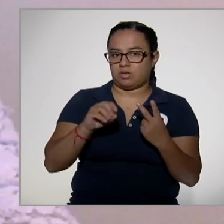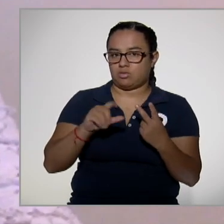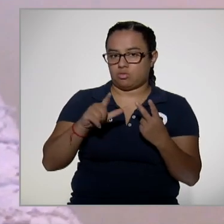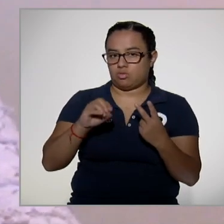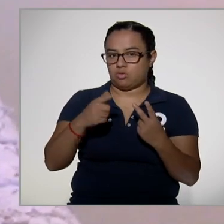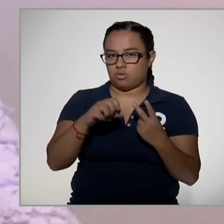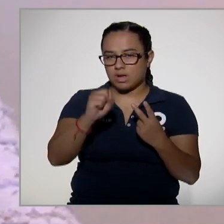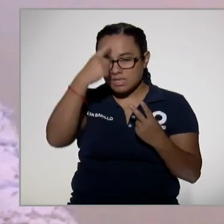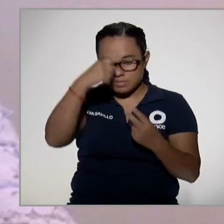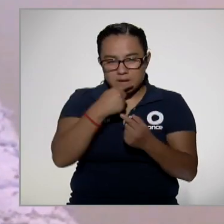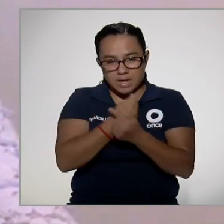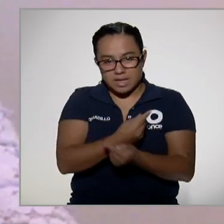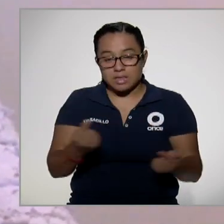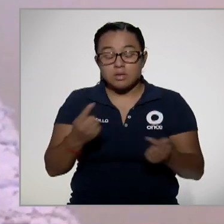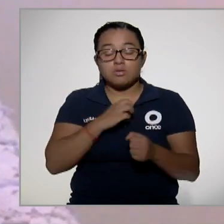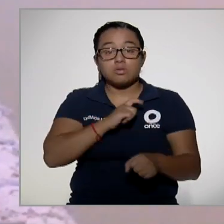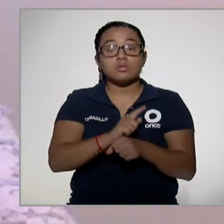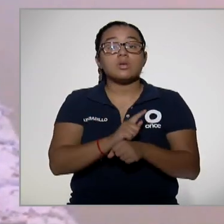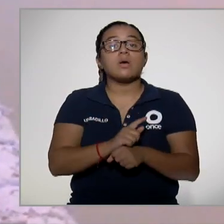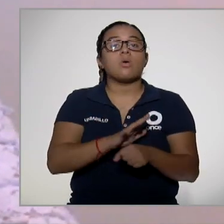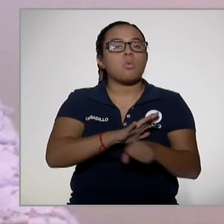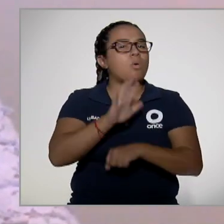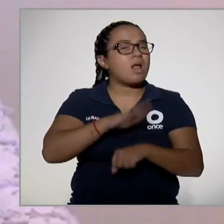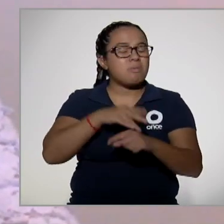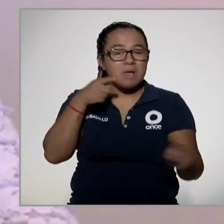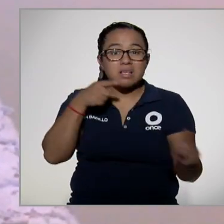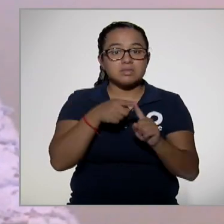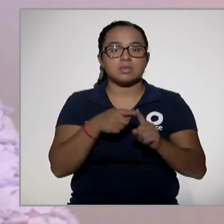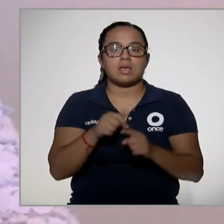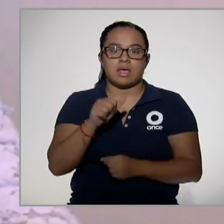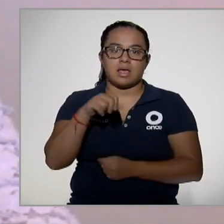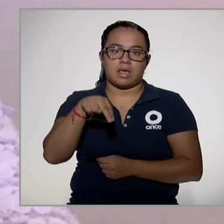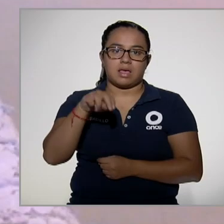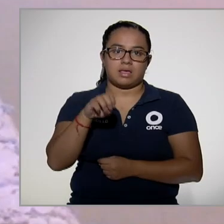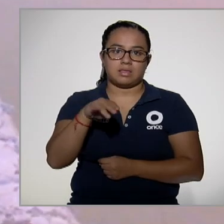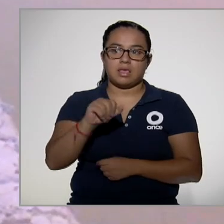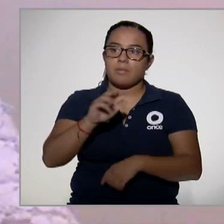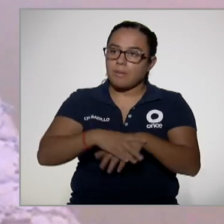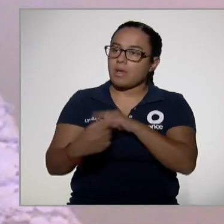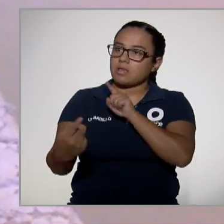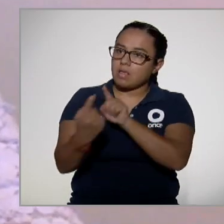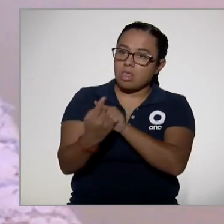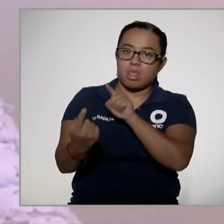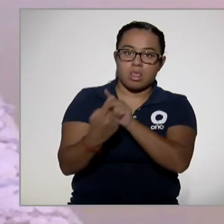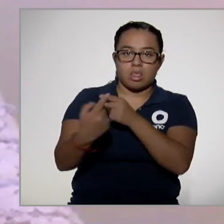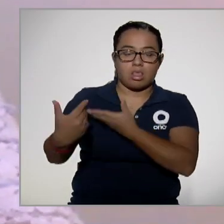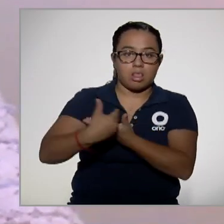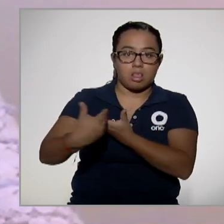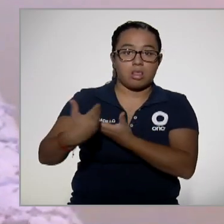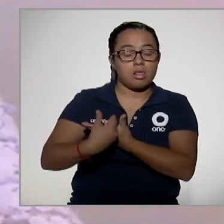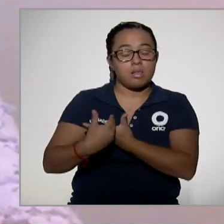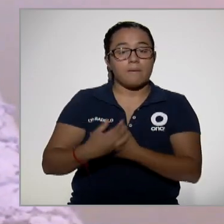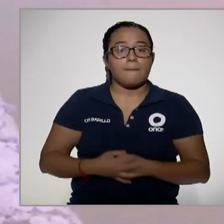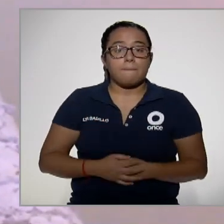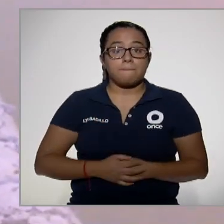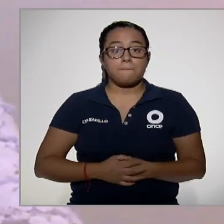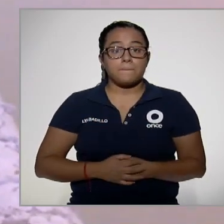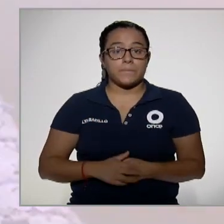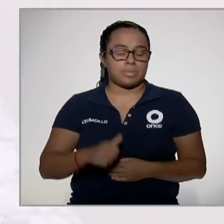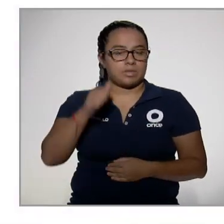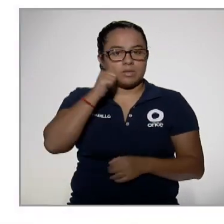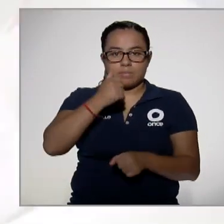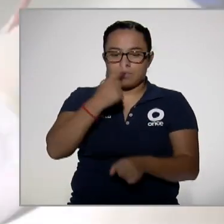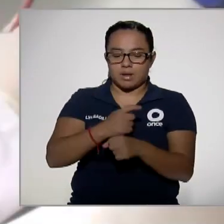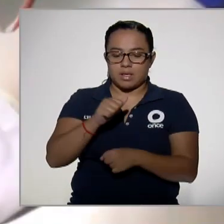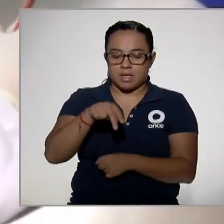precisamente la anemia una de las principales causas o motivos de consulta la principal causa siga siendo sigue siendo la